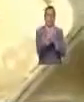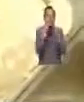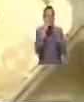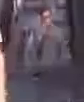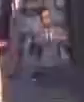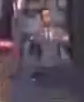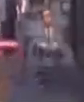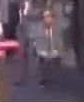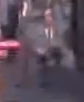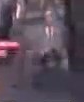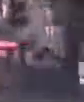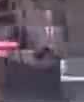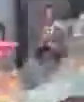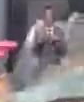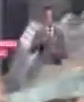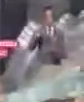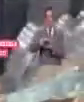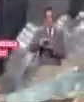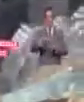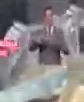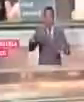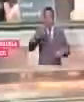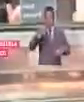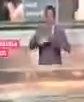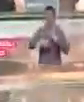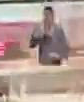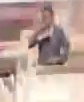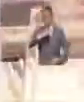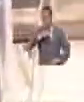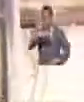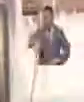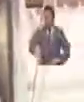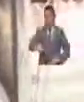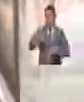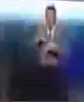mercado. Todo esto en el país rey de su consumo, en el continente.